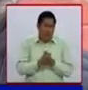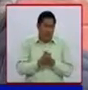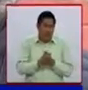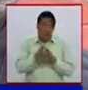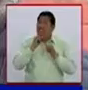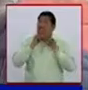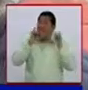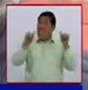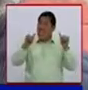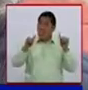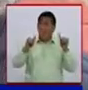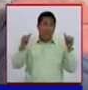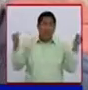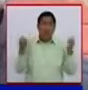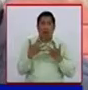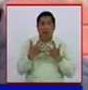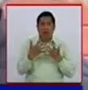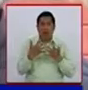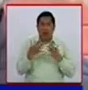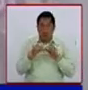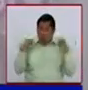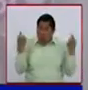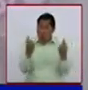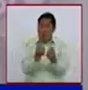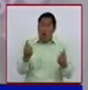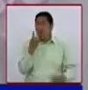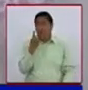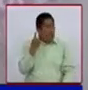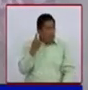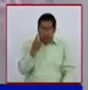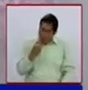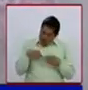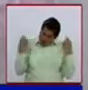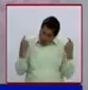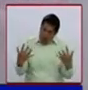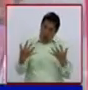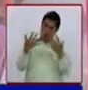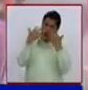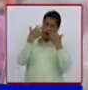porque cuando gritas no temen, pues, porque son grupos.